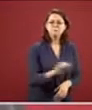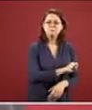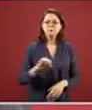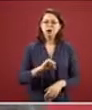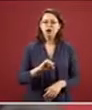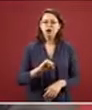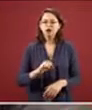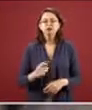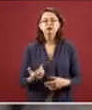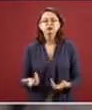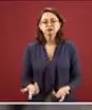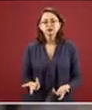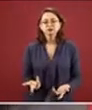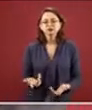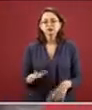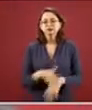por